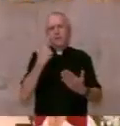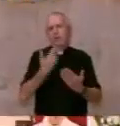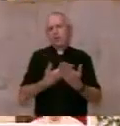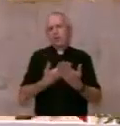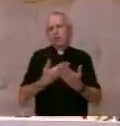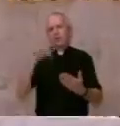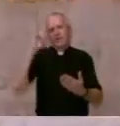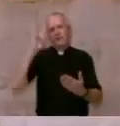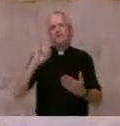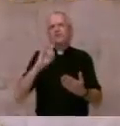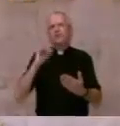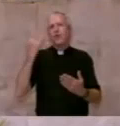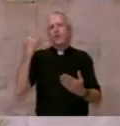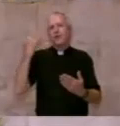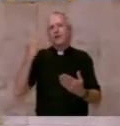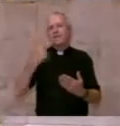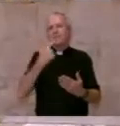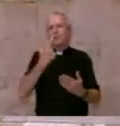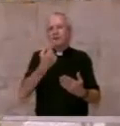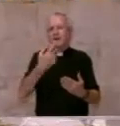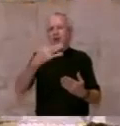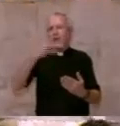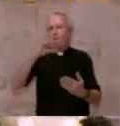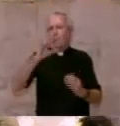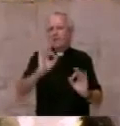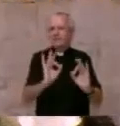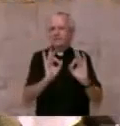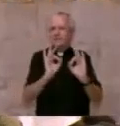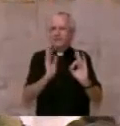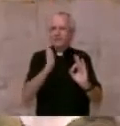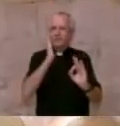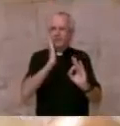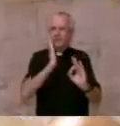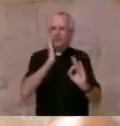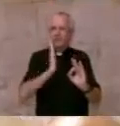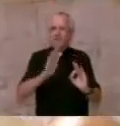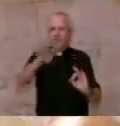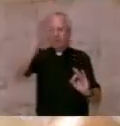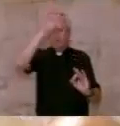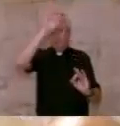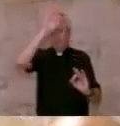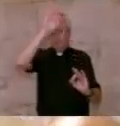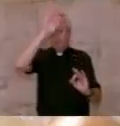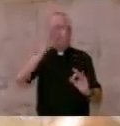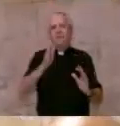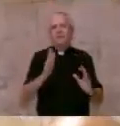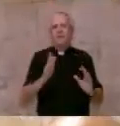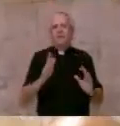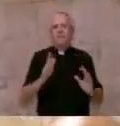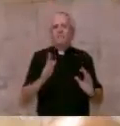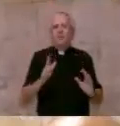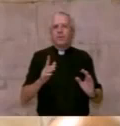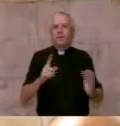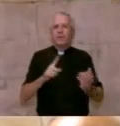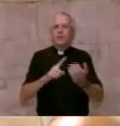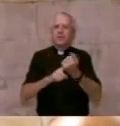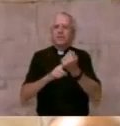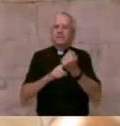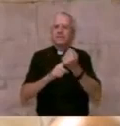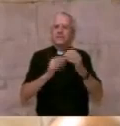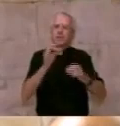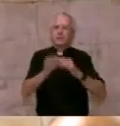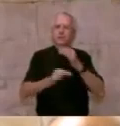puede decirse así, la une con afecto especial al Santo Padre por encontrarse entre los sucesores